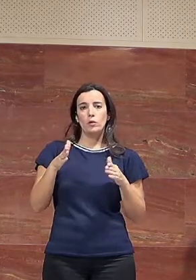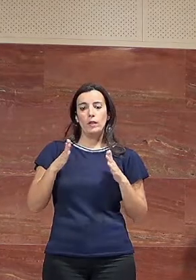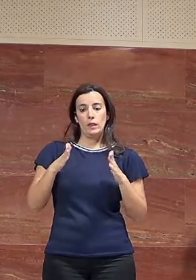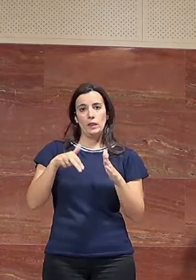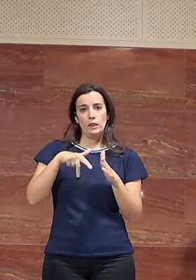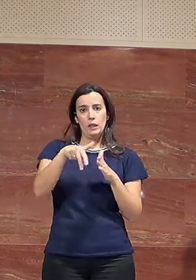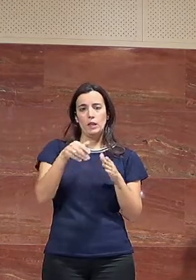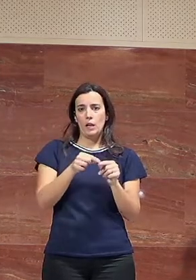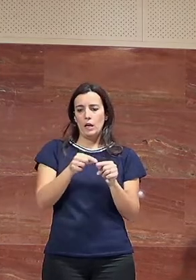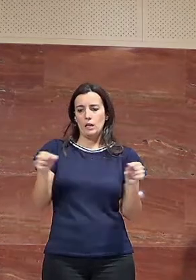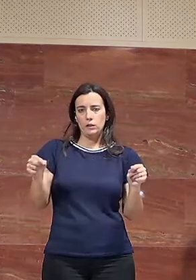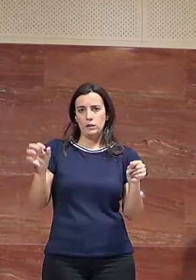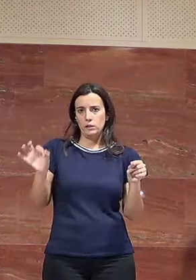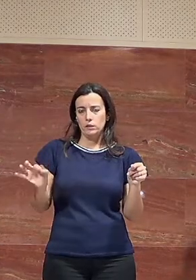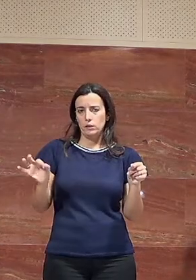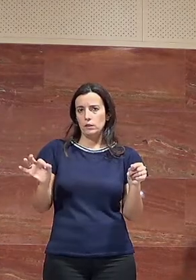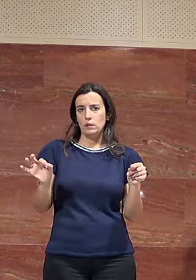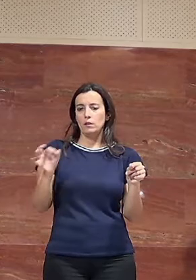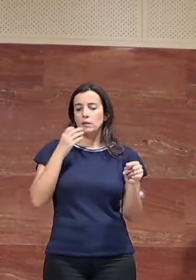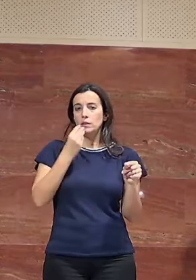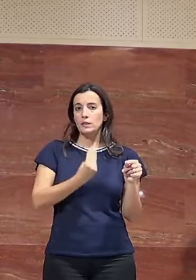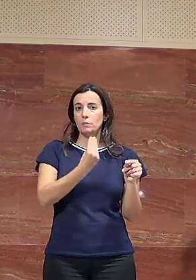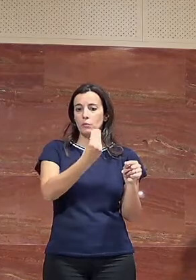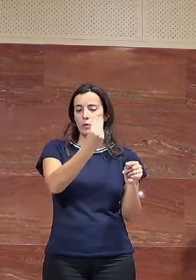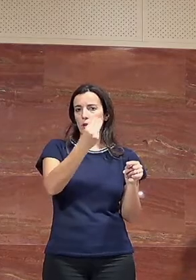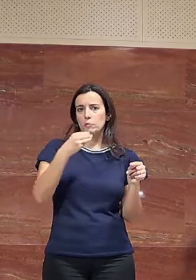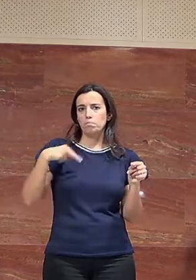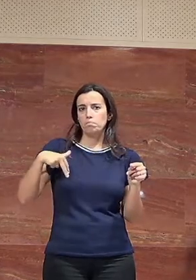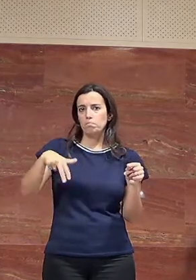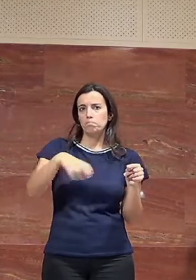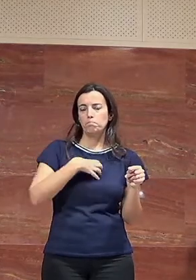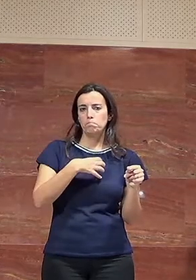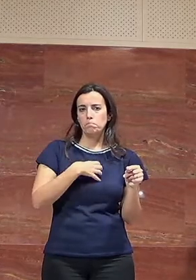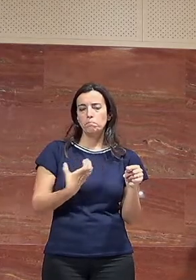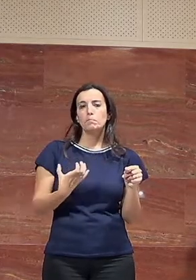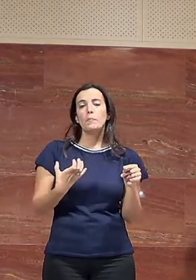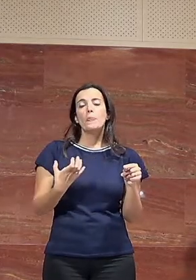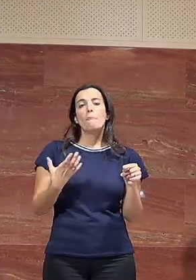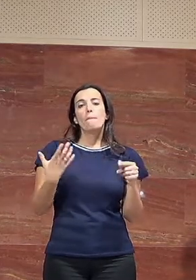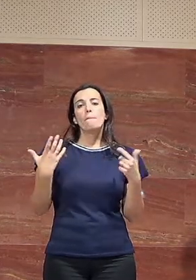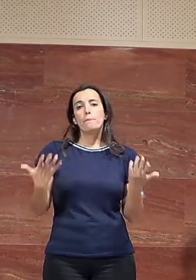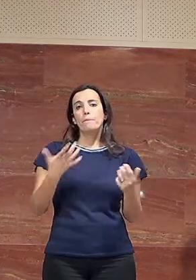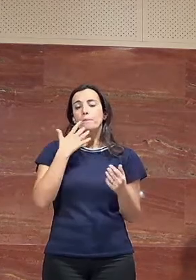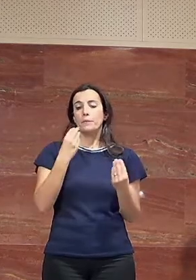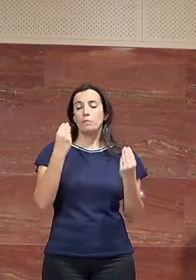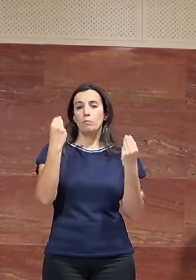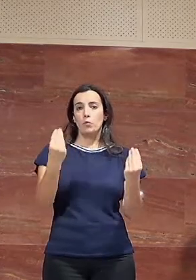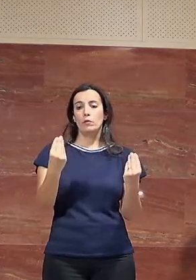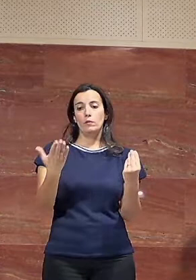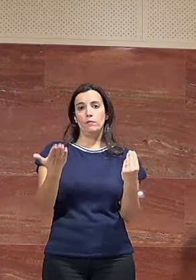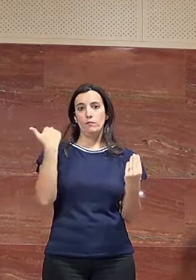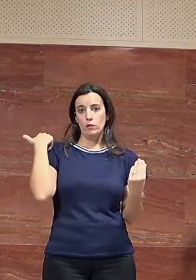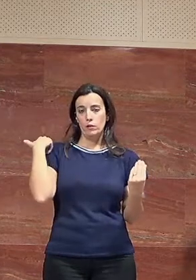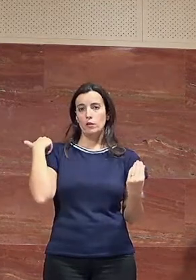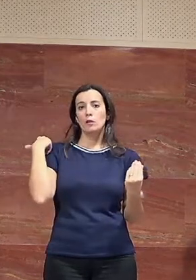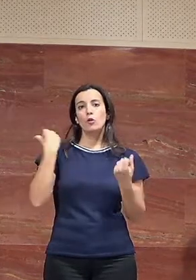es tan justa, primero que no cumple con las exigencias de anchura mínima, ¿no? Pero si ese volardo desaparece y un